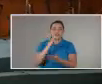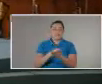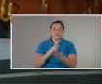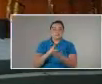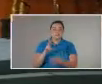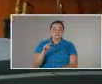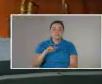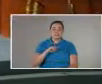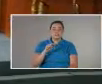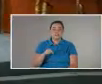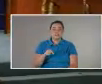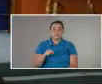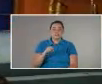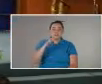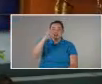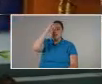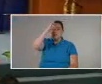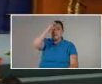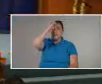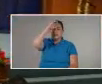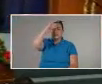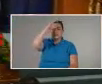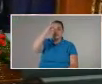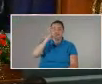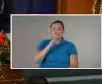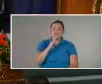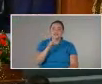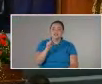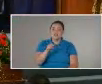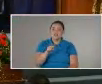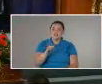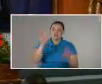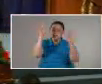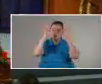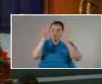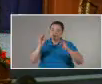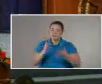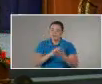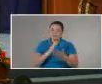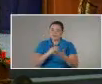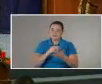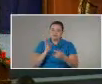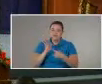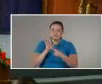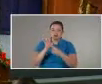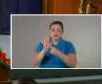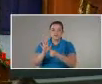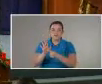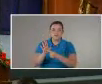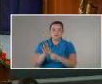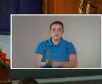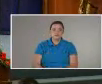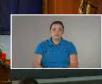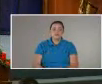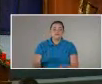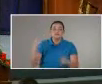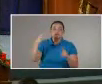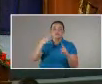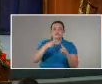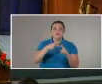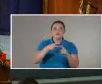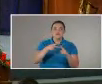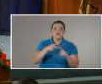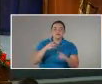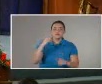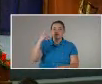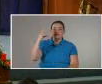Y Eclesiastés lo menciona de esa forma, pero la Biblia nos refleja hasta el duelo de